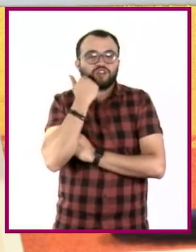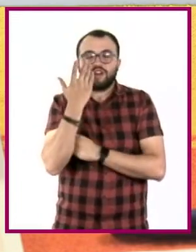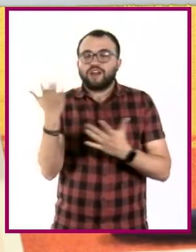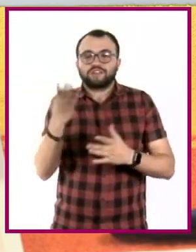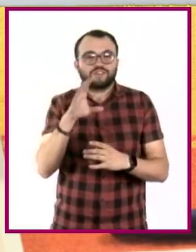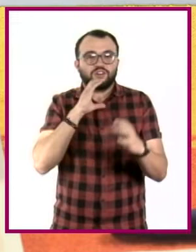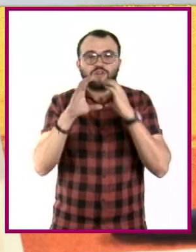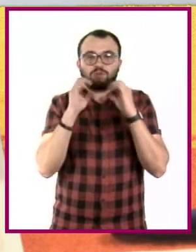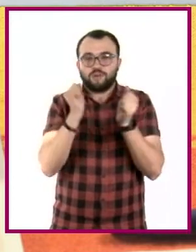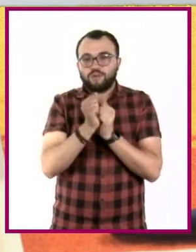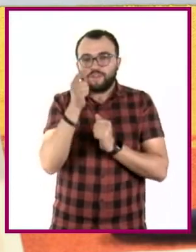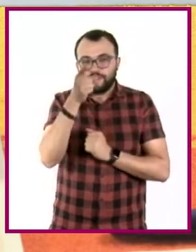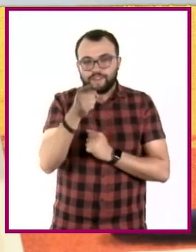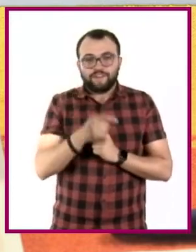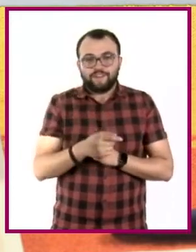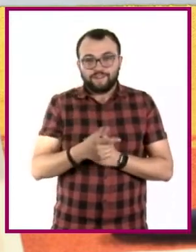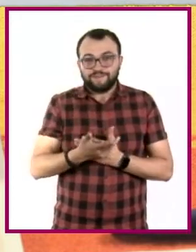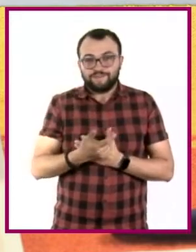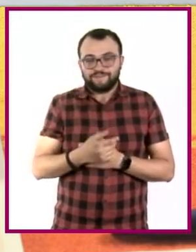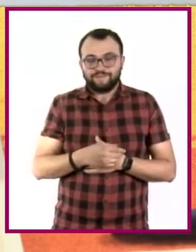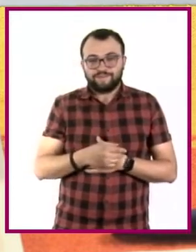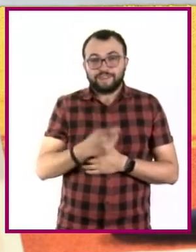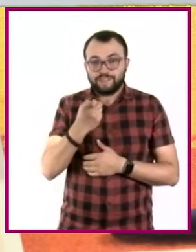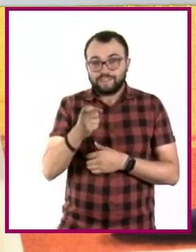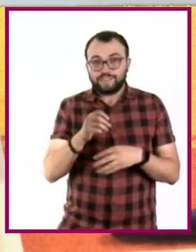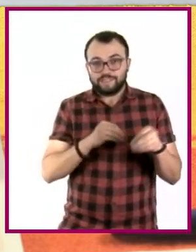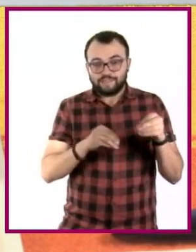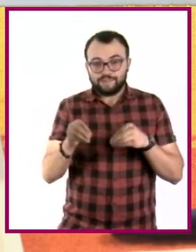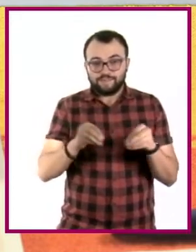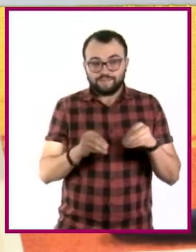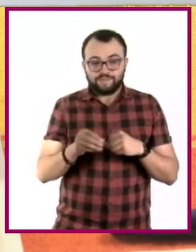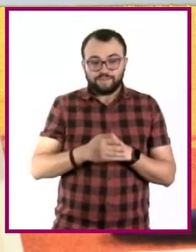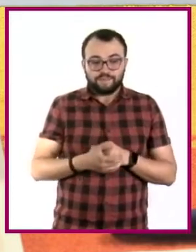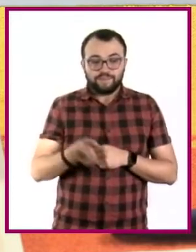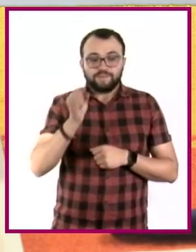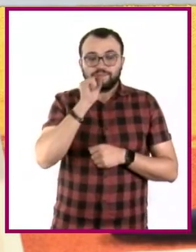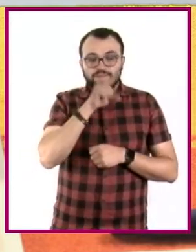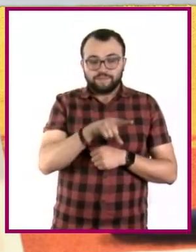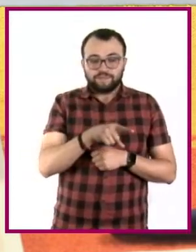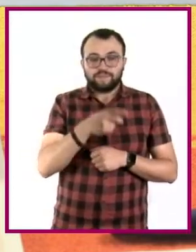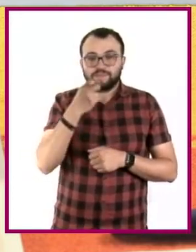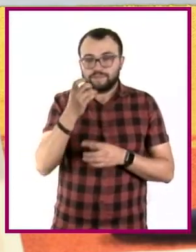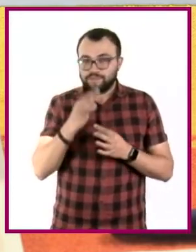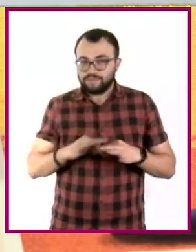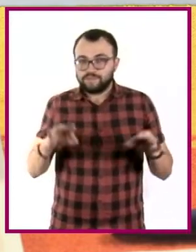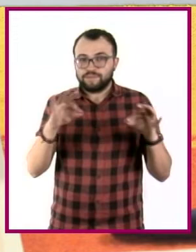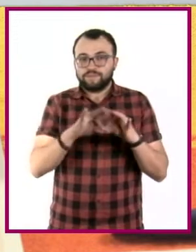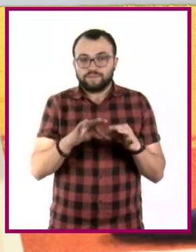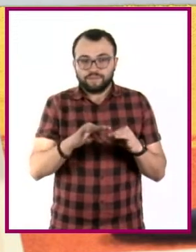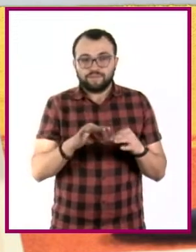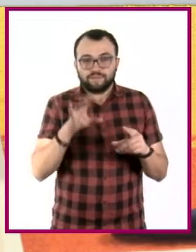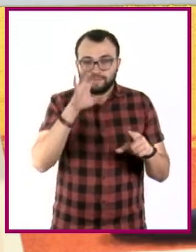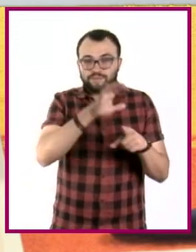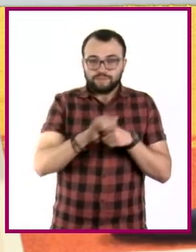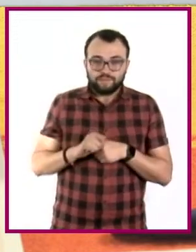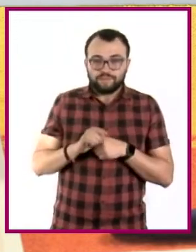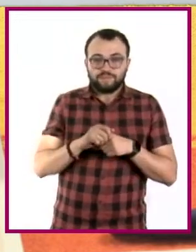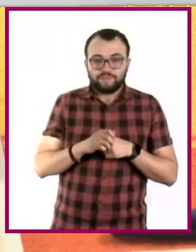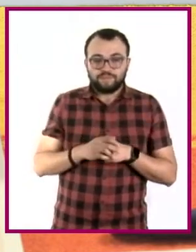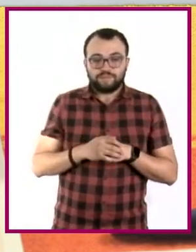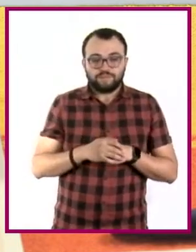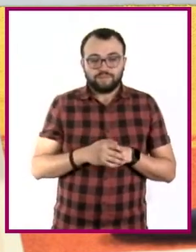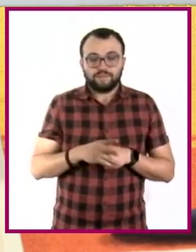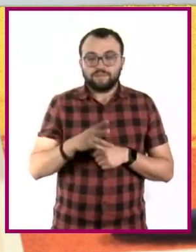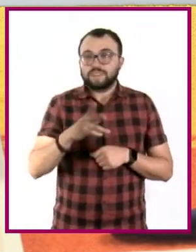comunicación contigo. Y este movimiento también es importante tomarlo con medida.